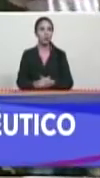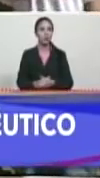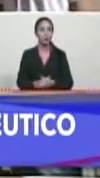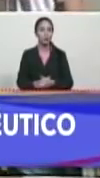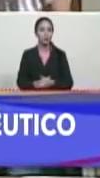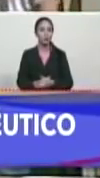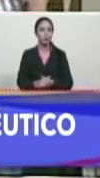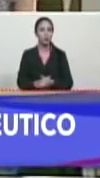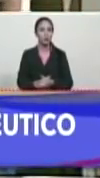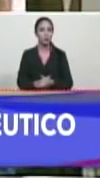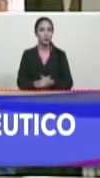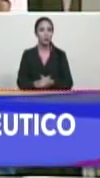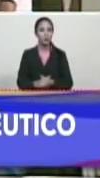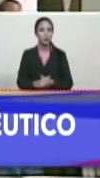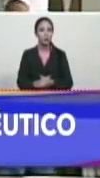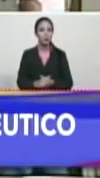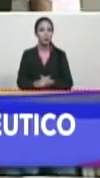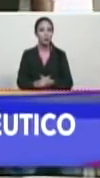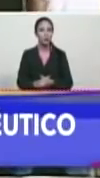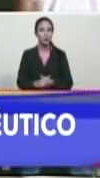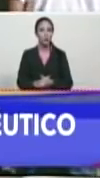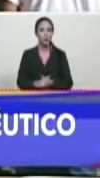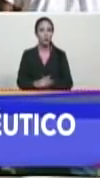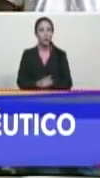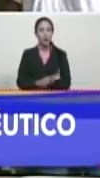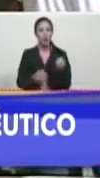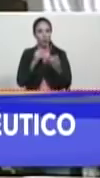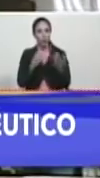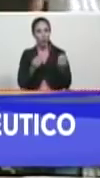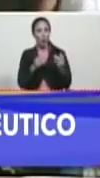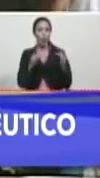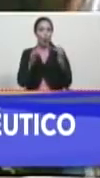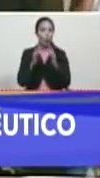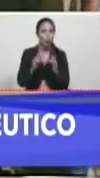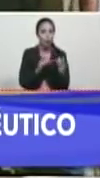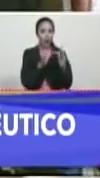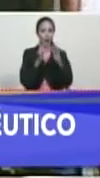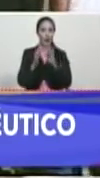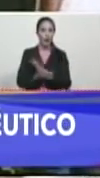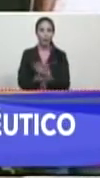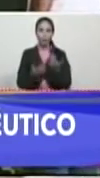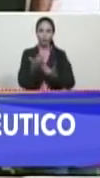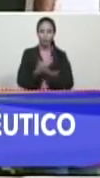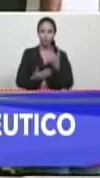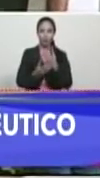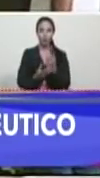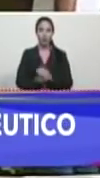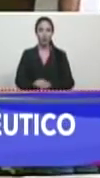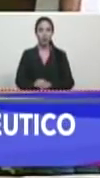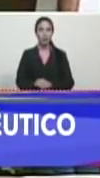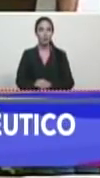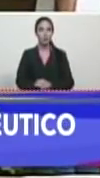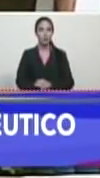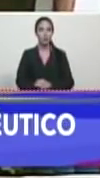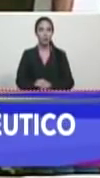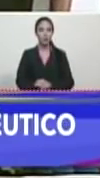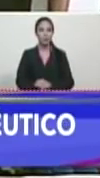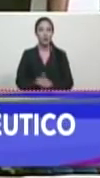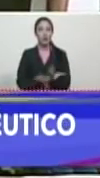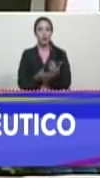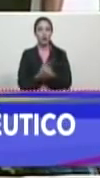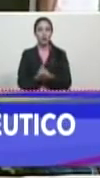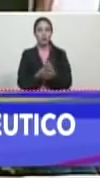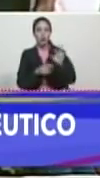línea de acceso a divisas convertibles y a las importaciones en